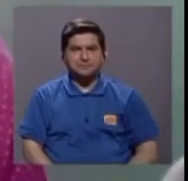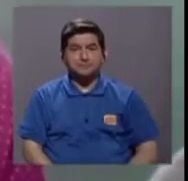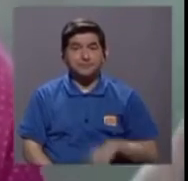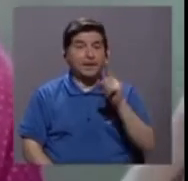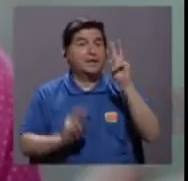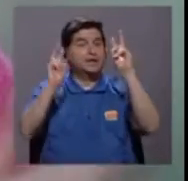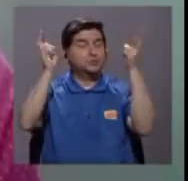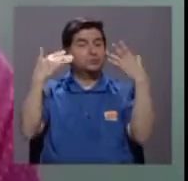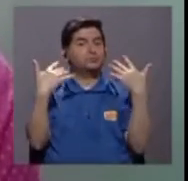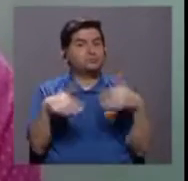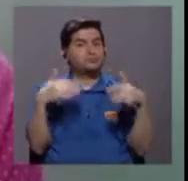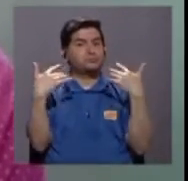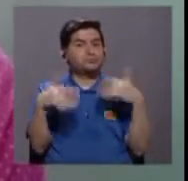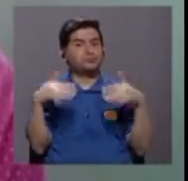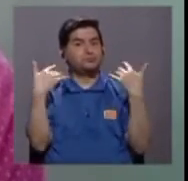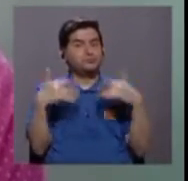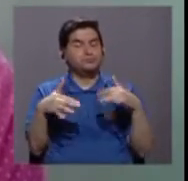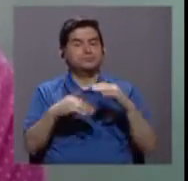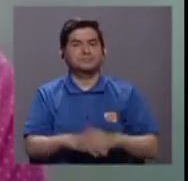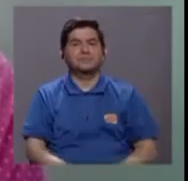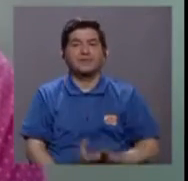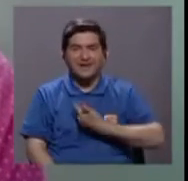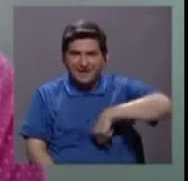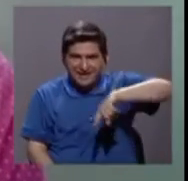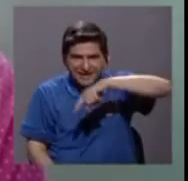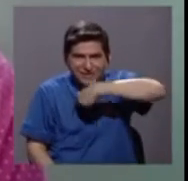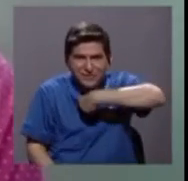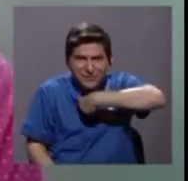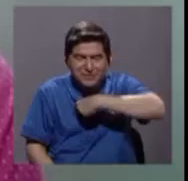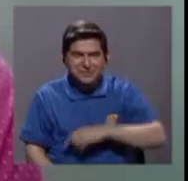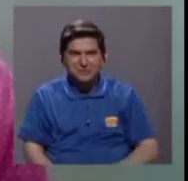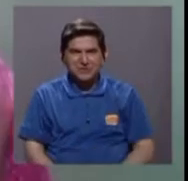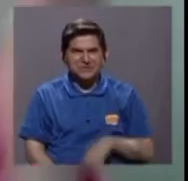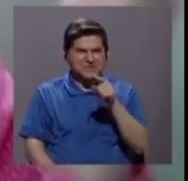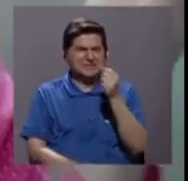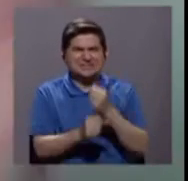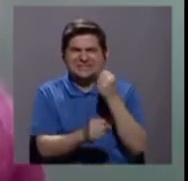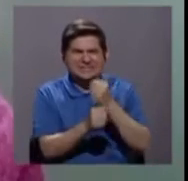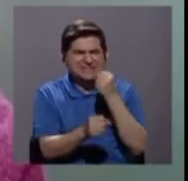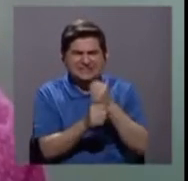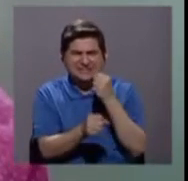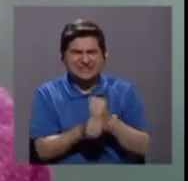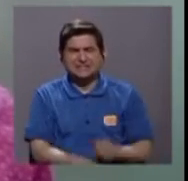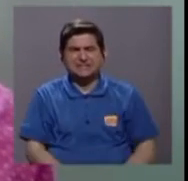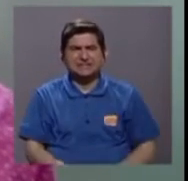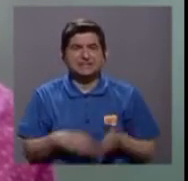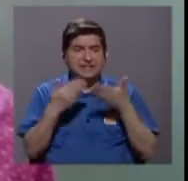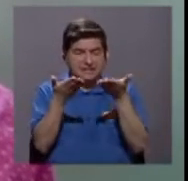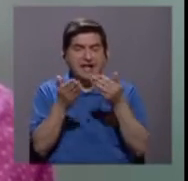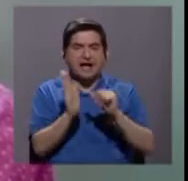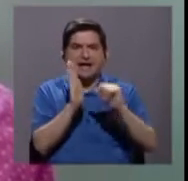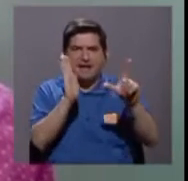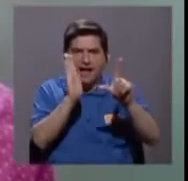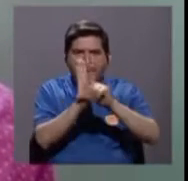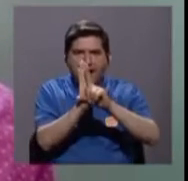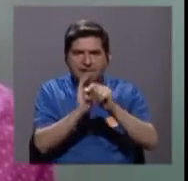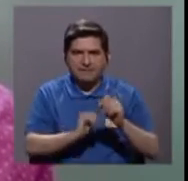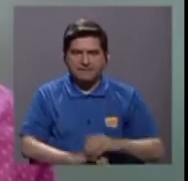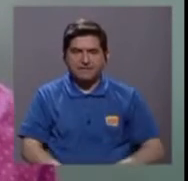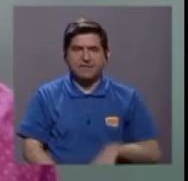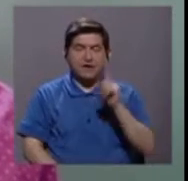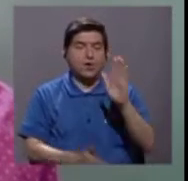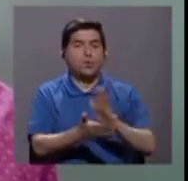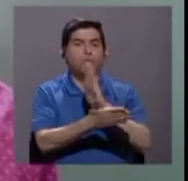un tema, ¿verdad? Que nosotros estamos trabajando y acabamos de entregar a la Asamblea Legislativa